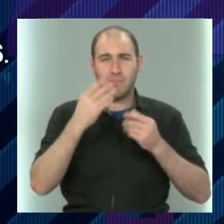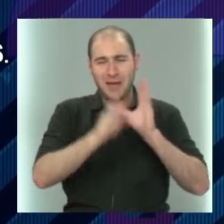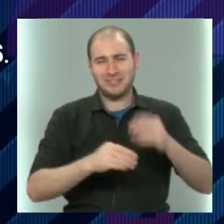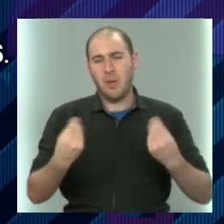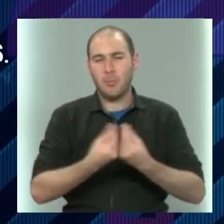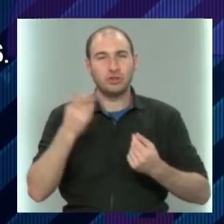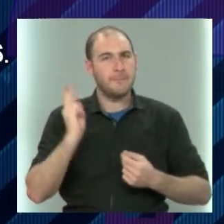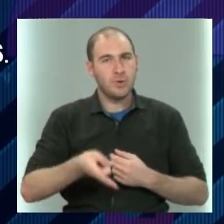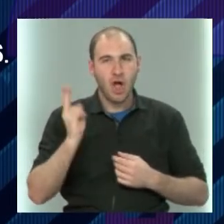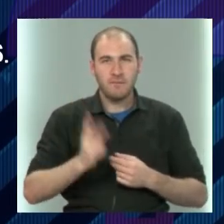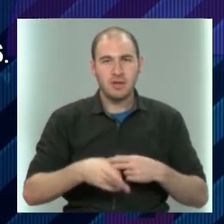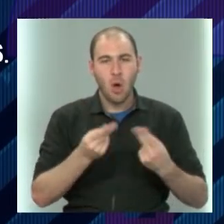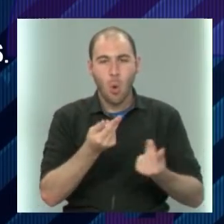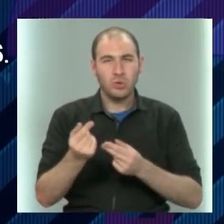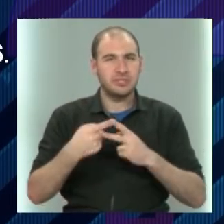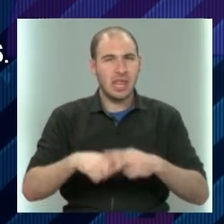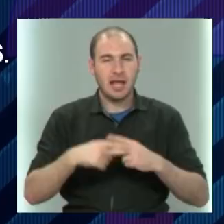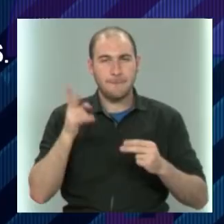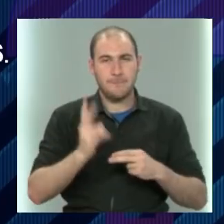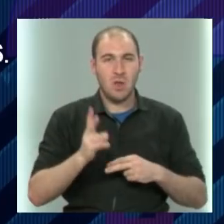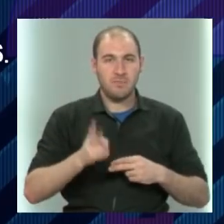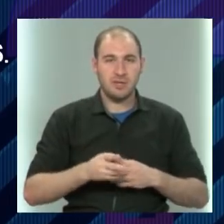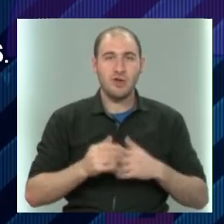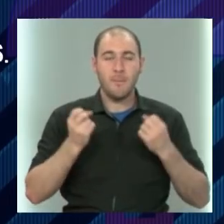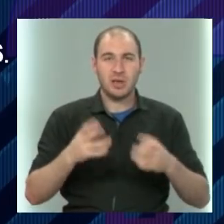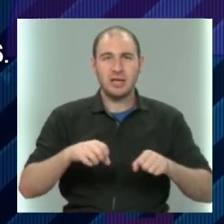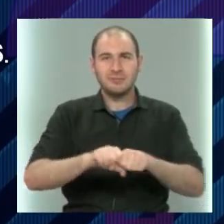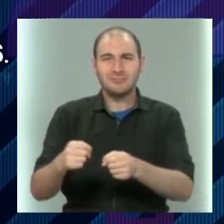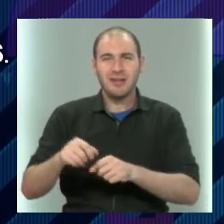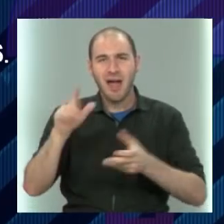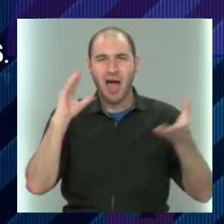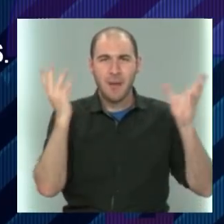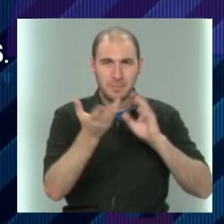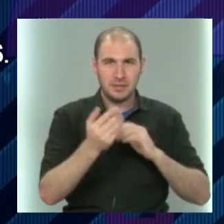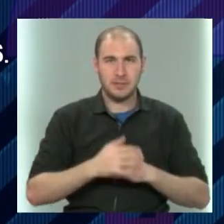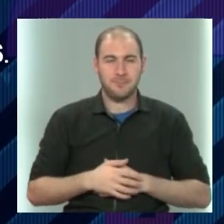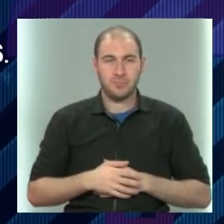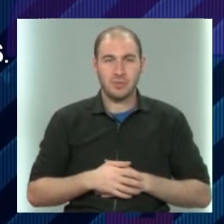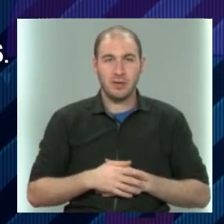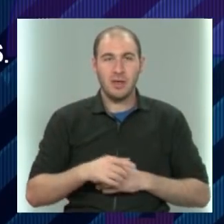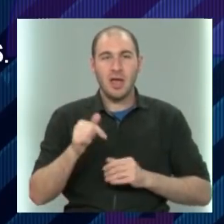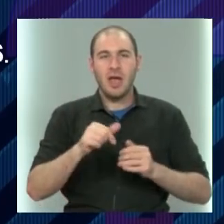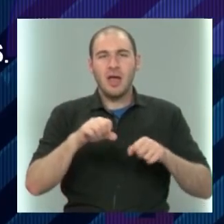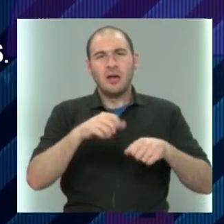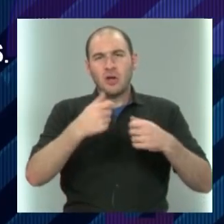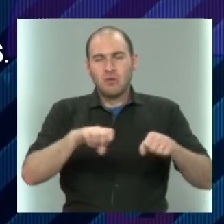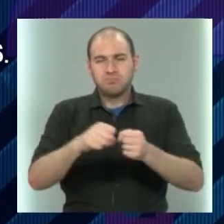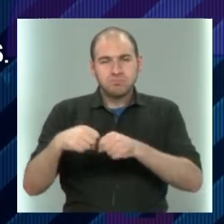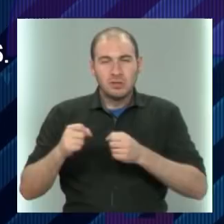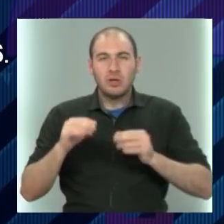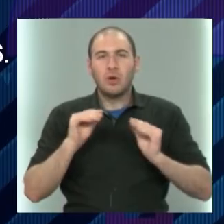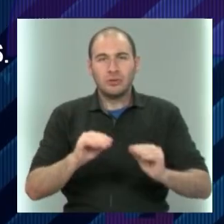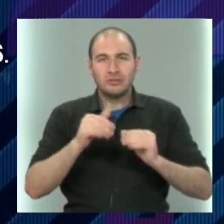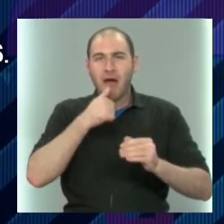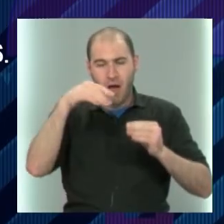países que han prohibido la utilización de esta técnica del fracking debido a los daños ambientales que esta causa. Entre estos daños se encuentran la